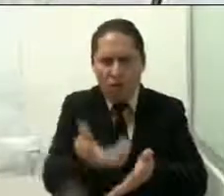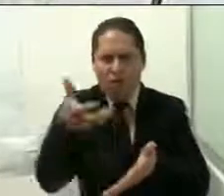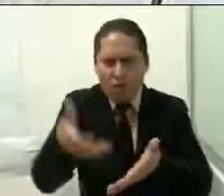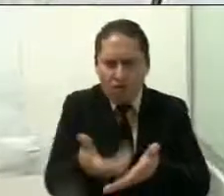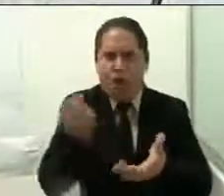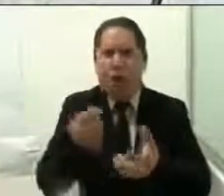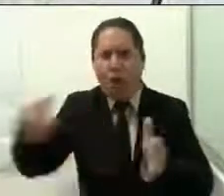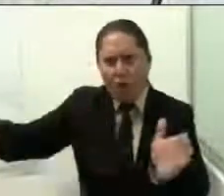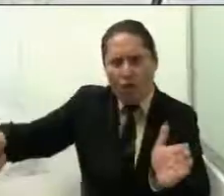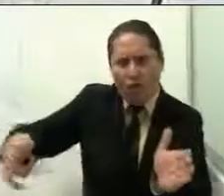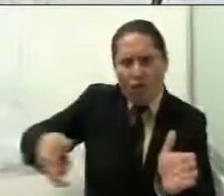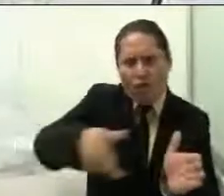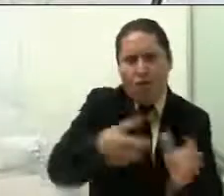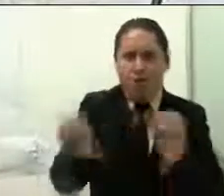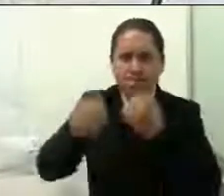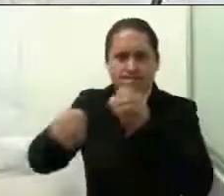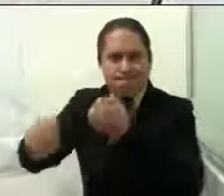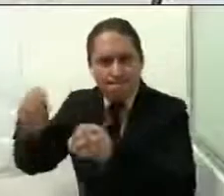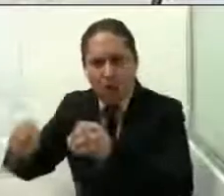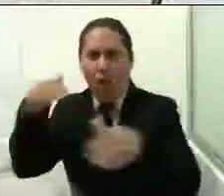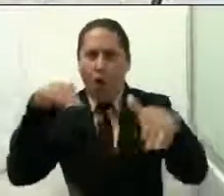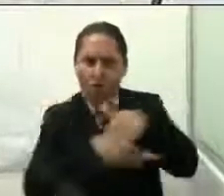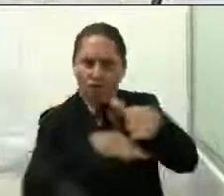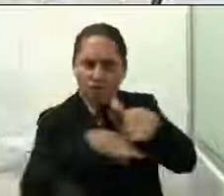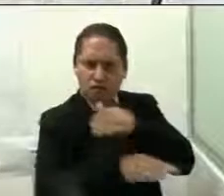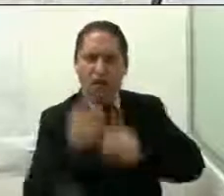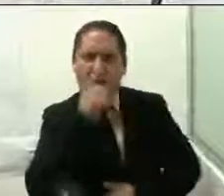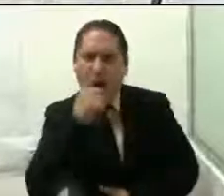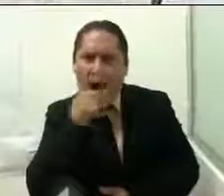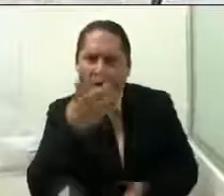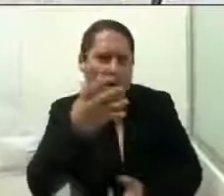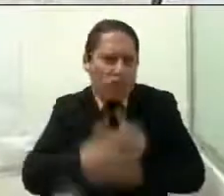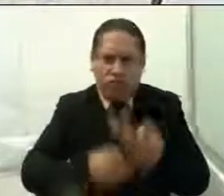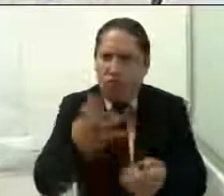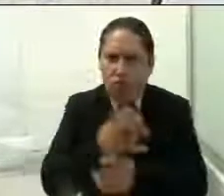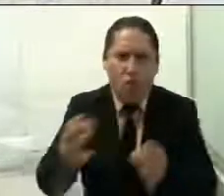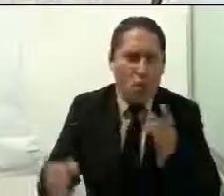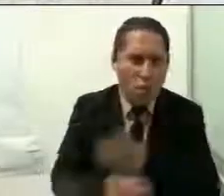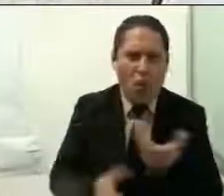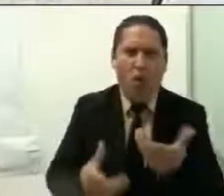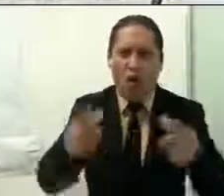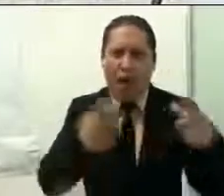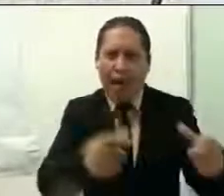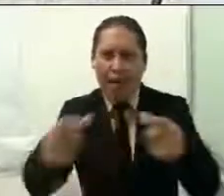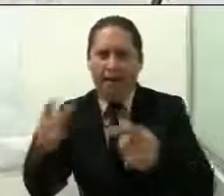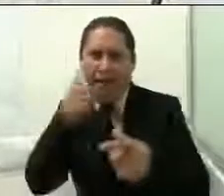rehabilitar obras de almacenamiento de agua pluvial bordos y huawei es caminos sacacosechas